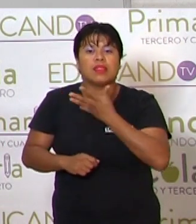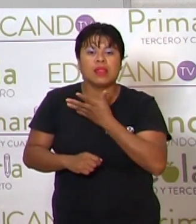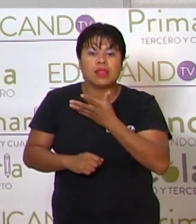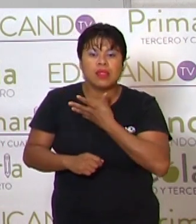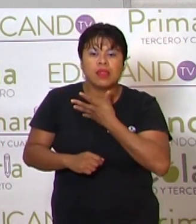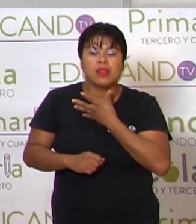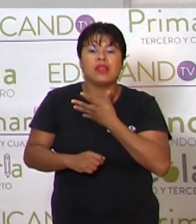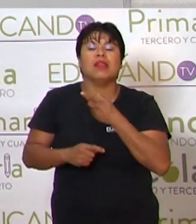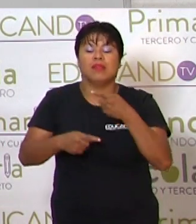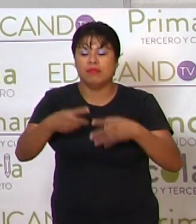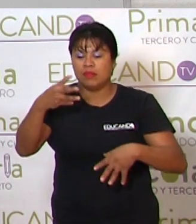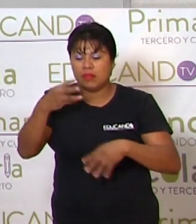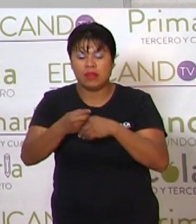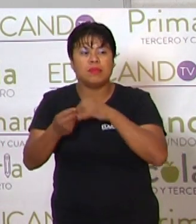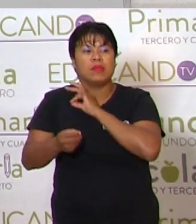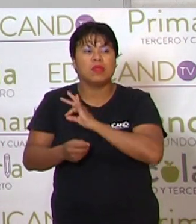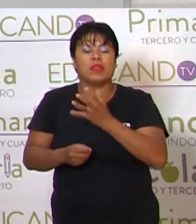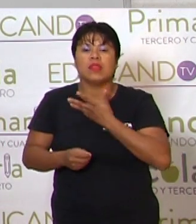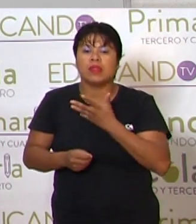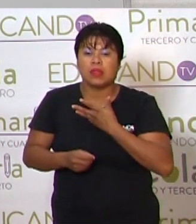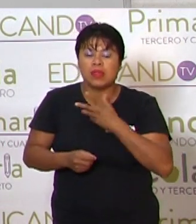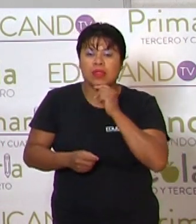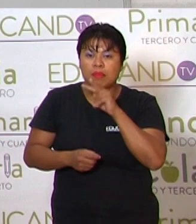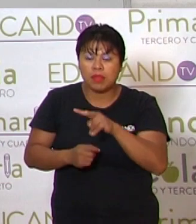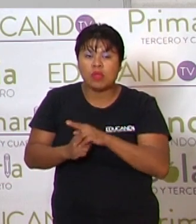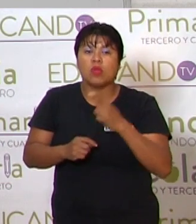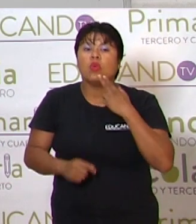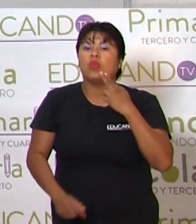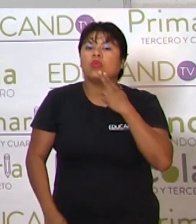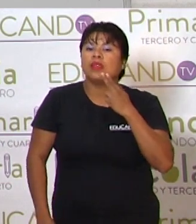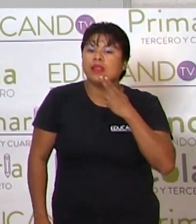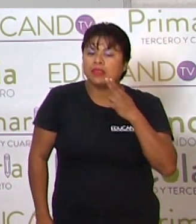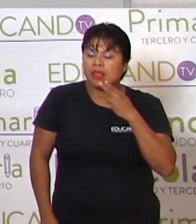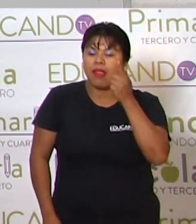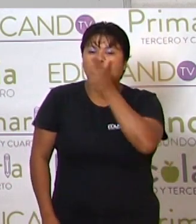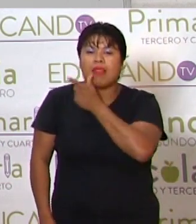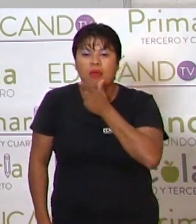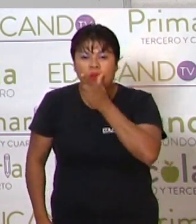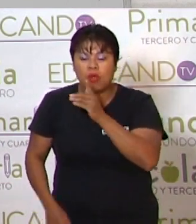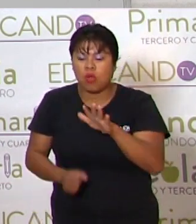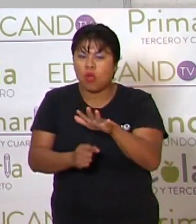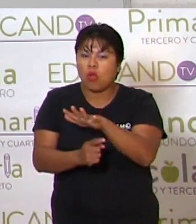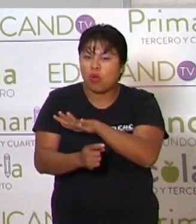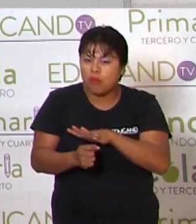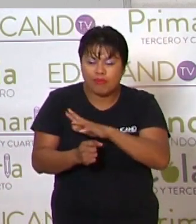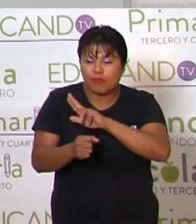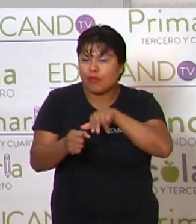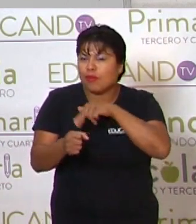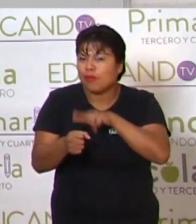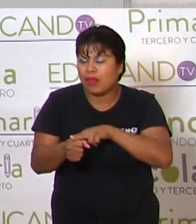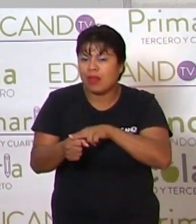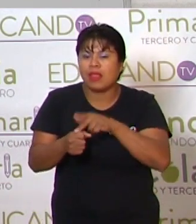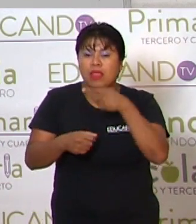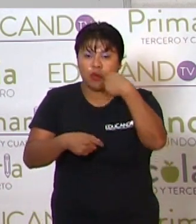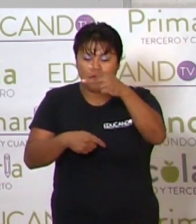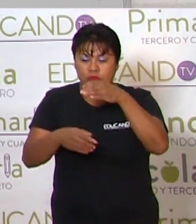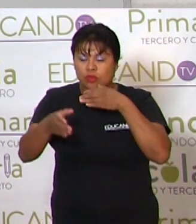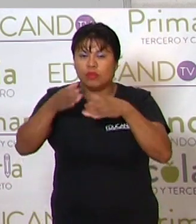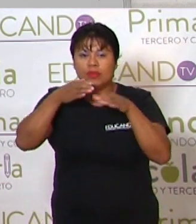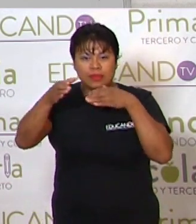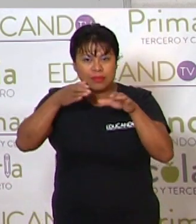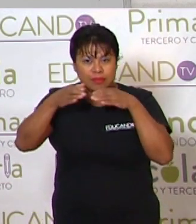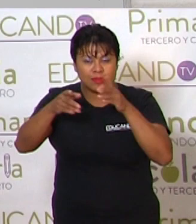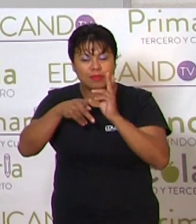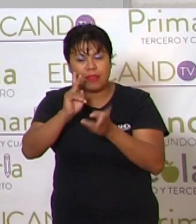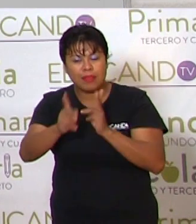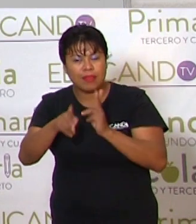tener herramientas, pero te va a permitir también utilizar el lenguaje común en tus conversaciones